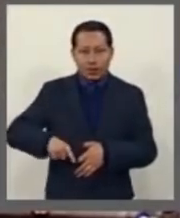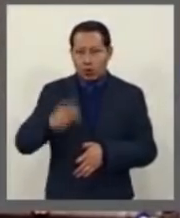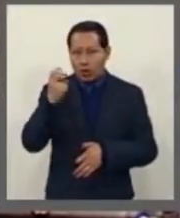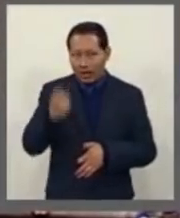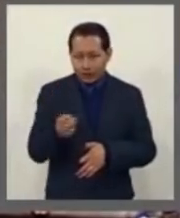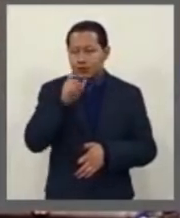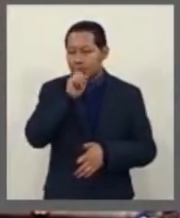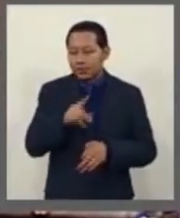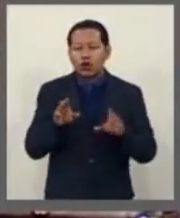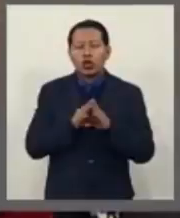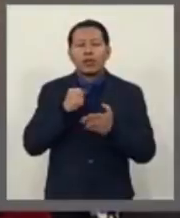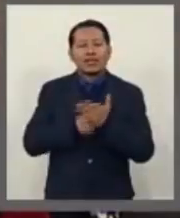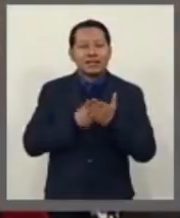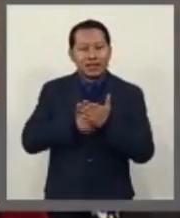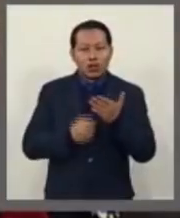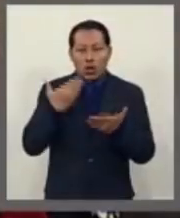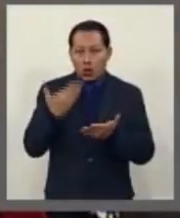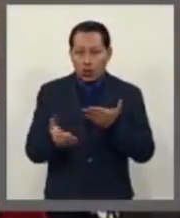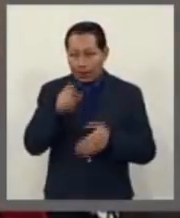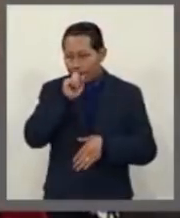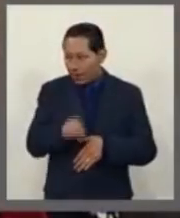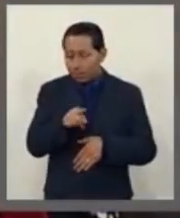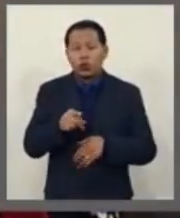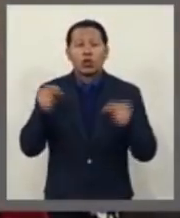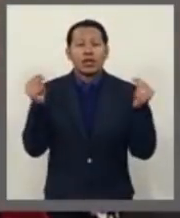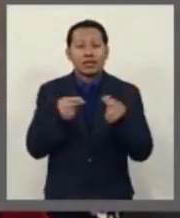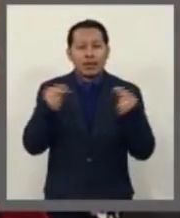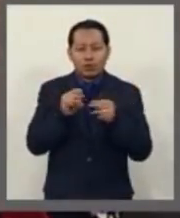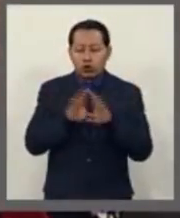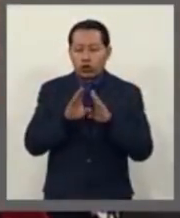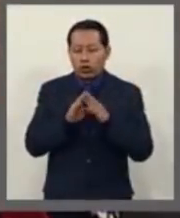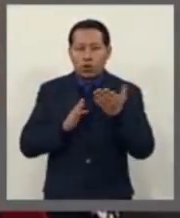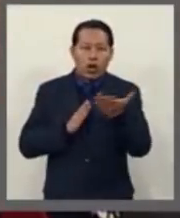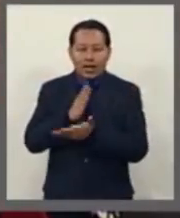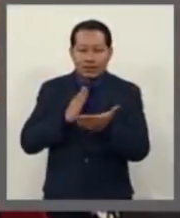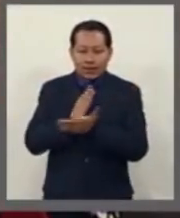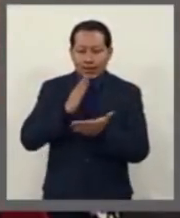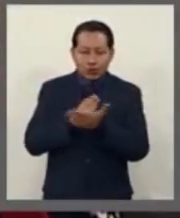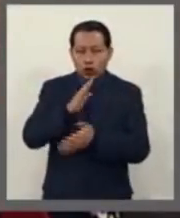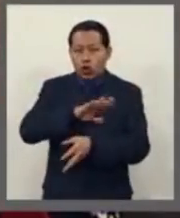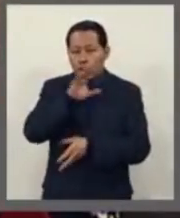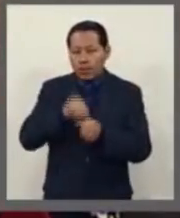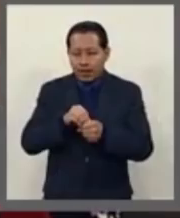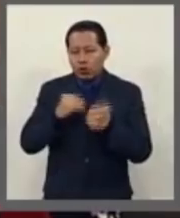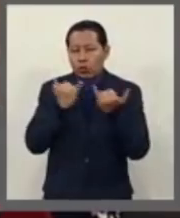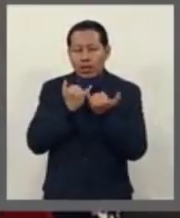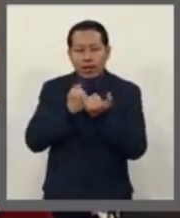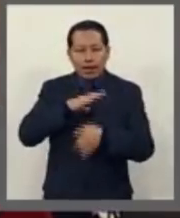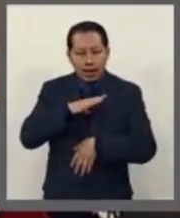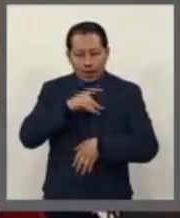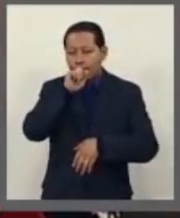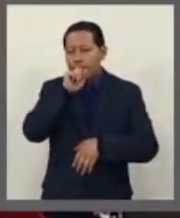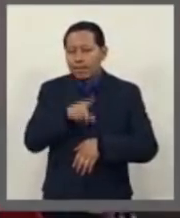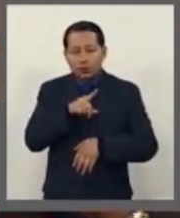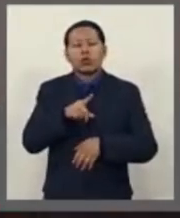go de la parte de la que nosotros somos parte en ese gobierno y es la que está exigiendo ahora